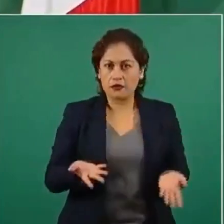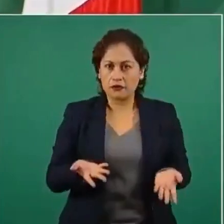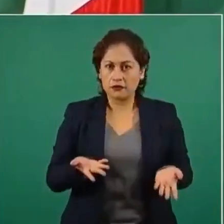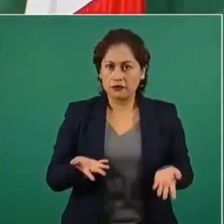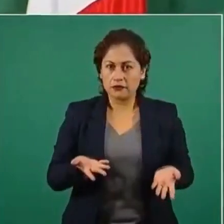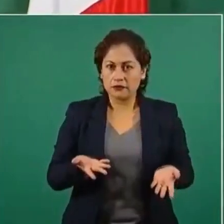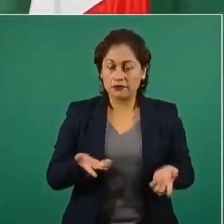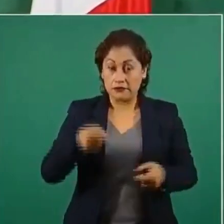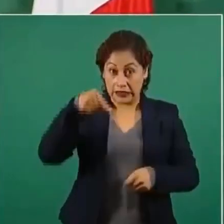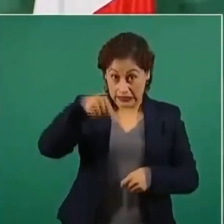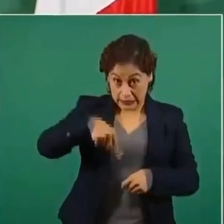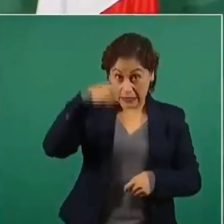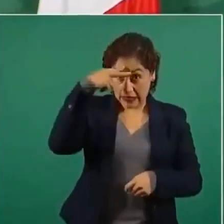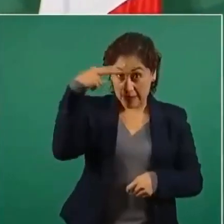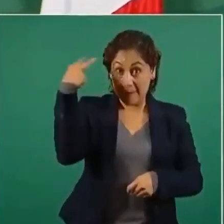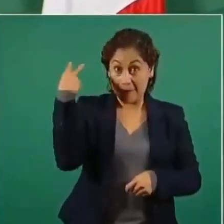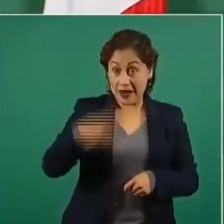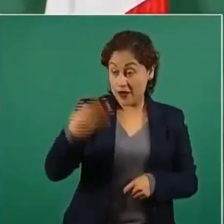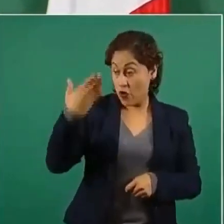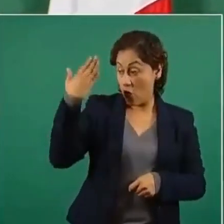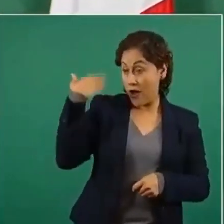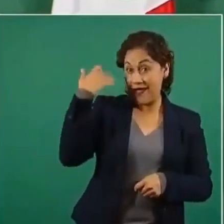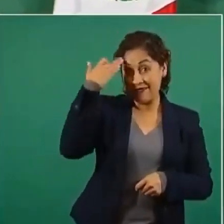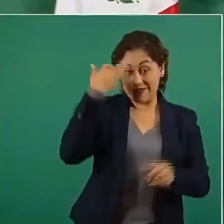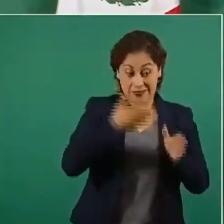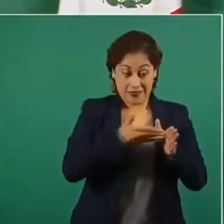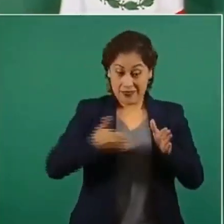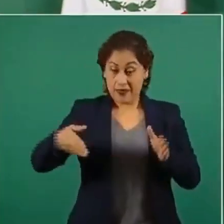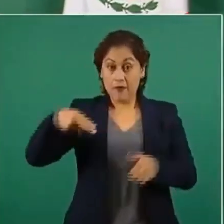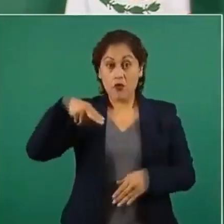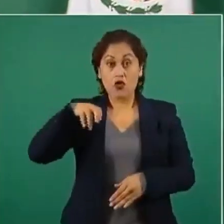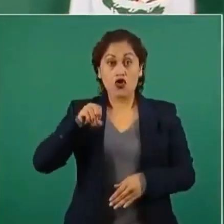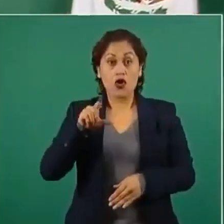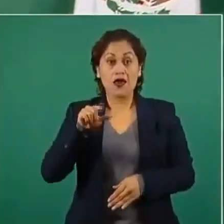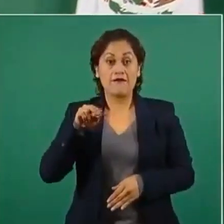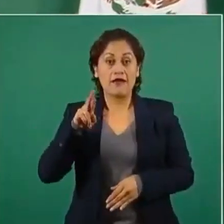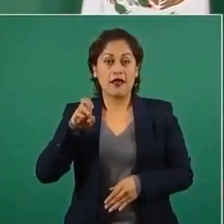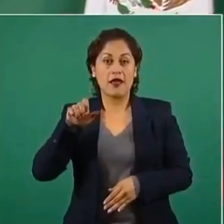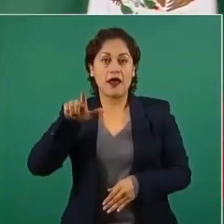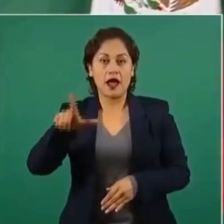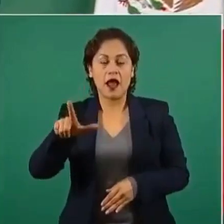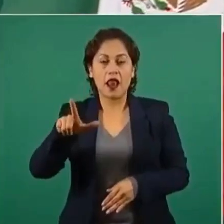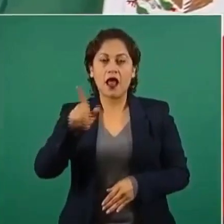durante todo el periodo neoliberal, ni siquiera se usaba la palabra corrupción